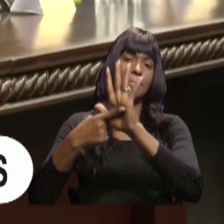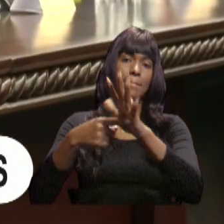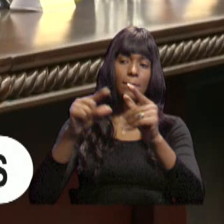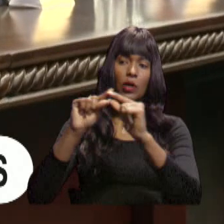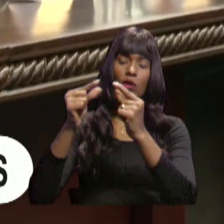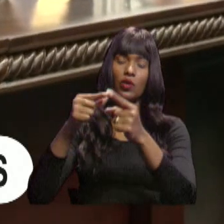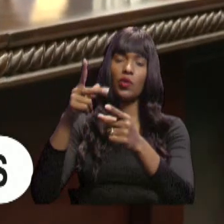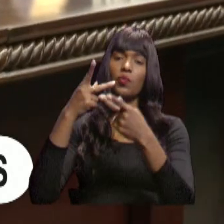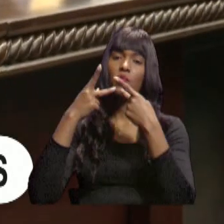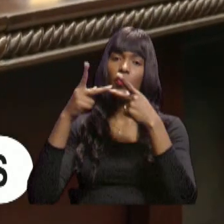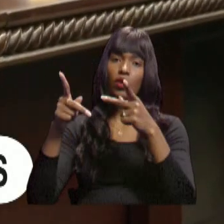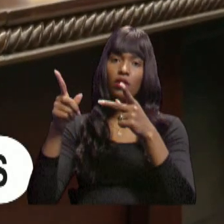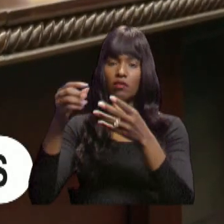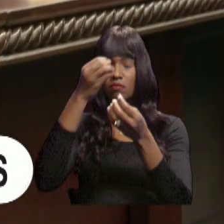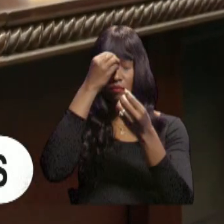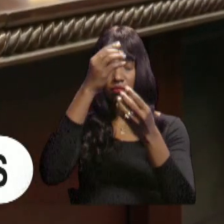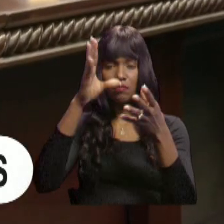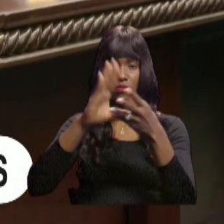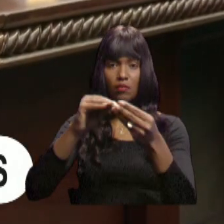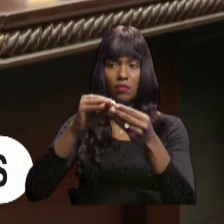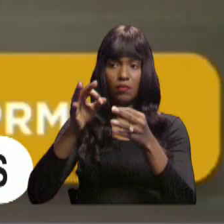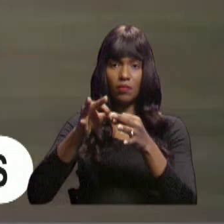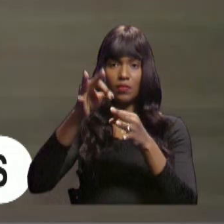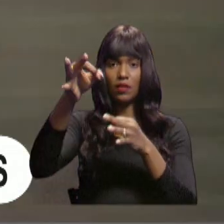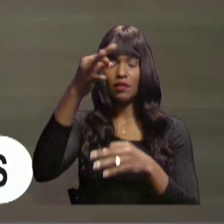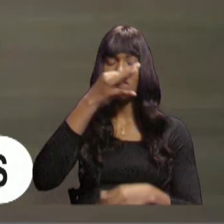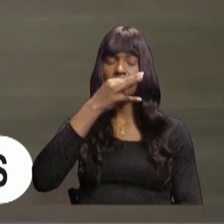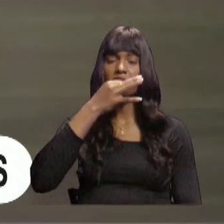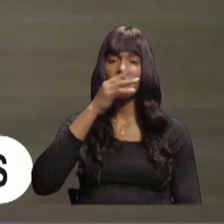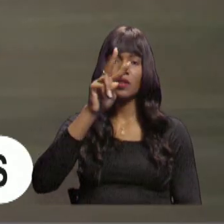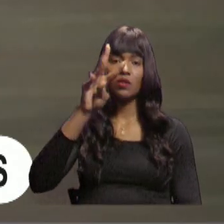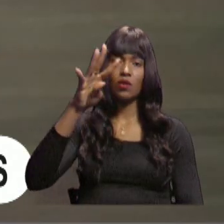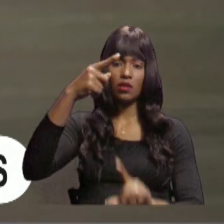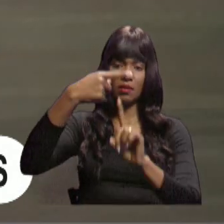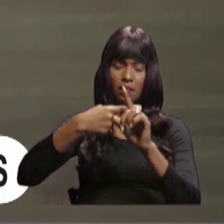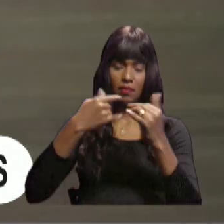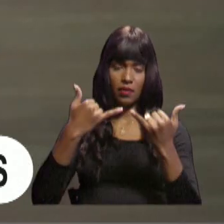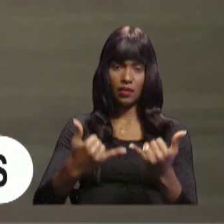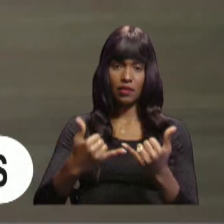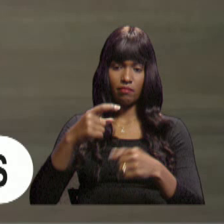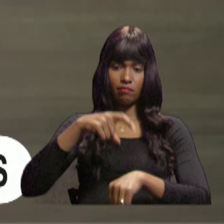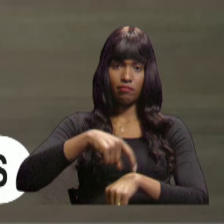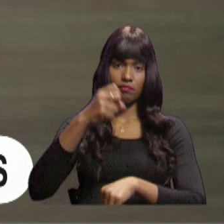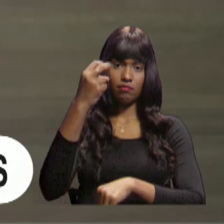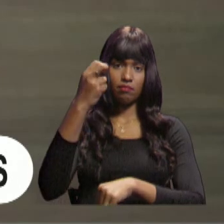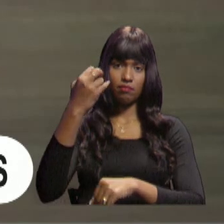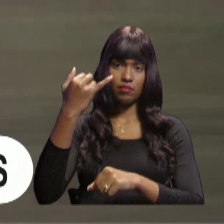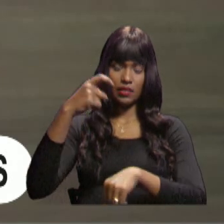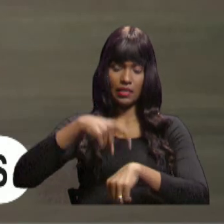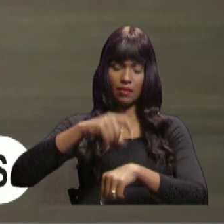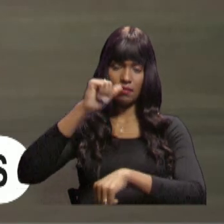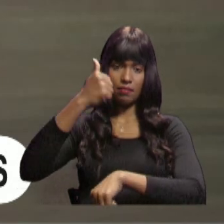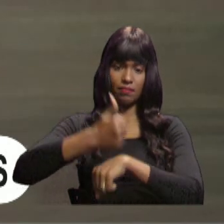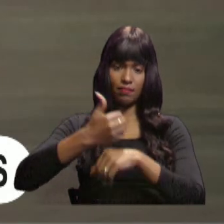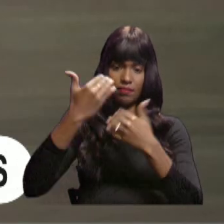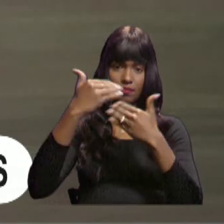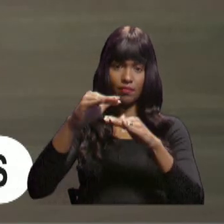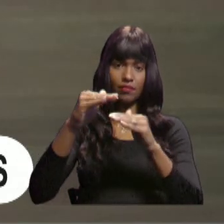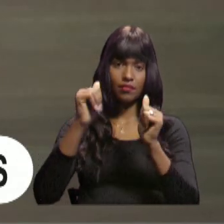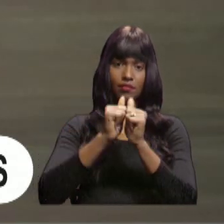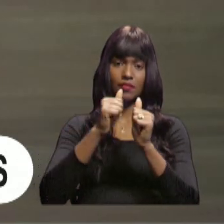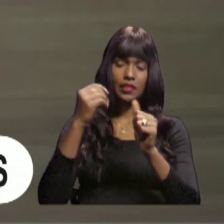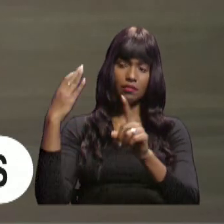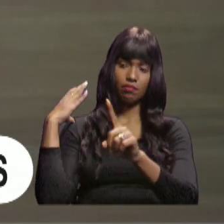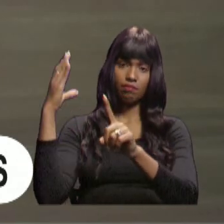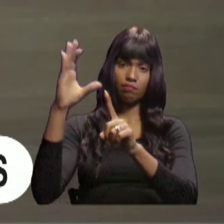partidos políticos. Asimismo, se ha aprobado la extensión hasta el próximo 24 del mes en curso, a la medianoche, del plazo sobre el registro de las